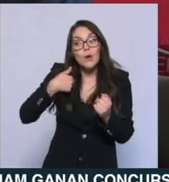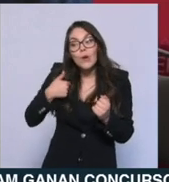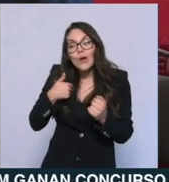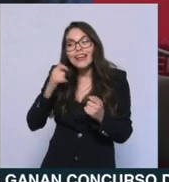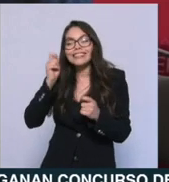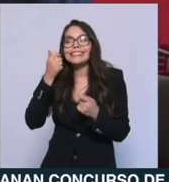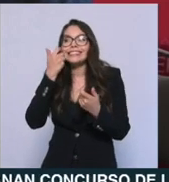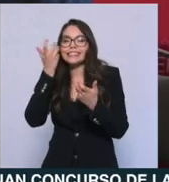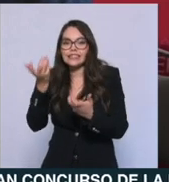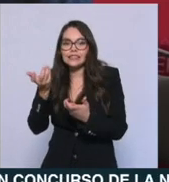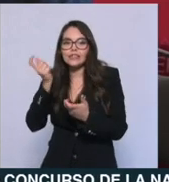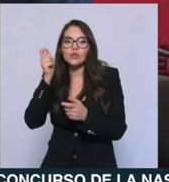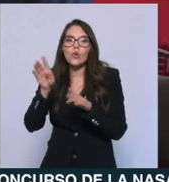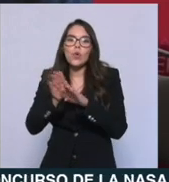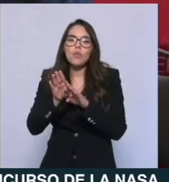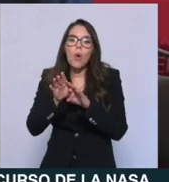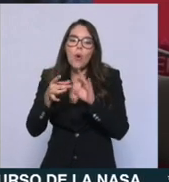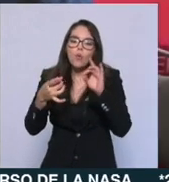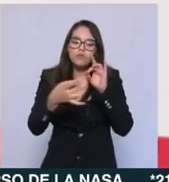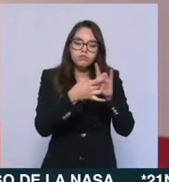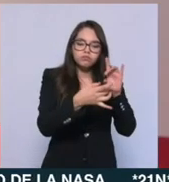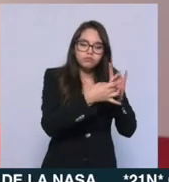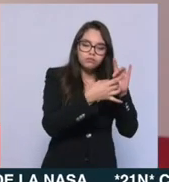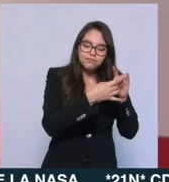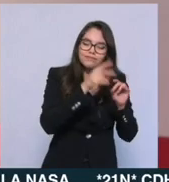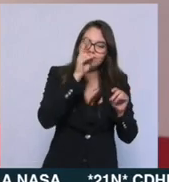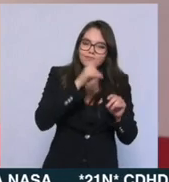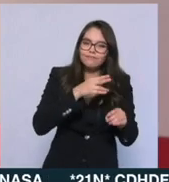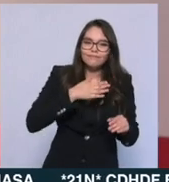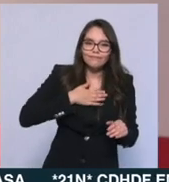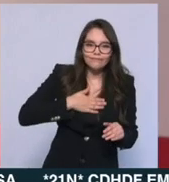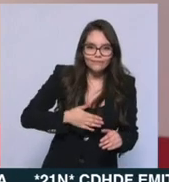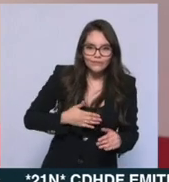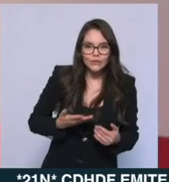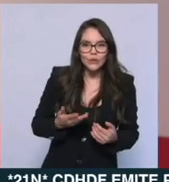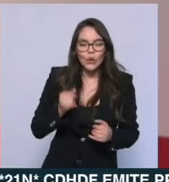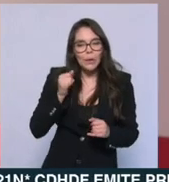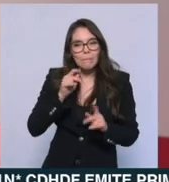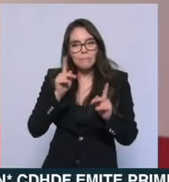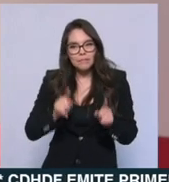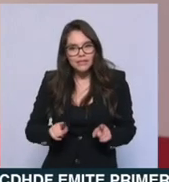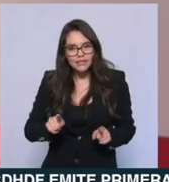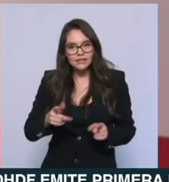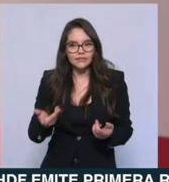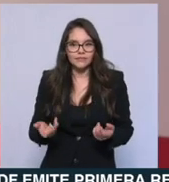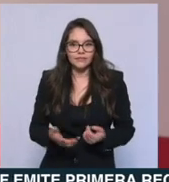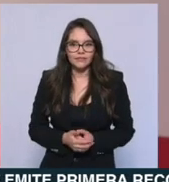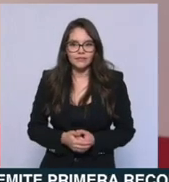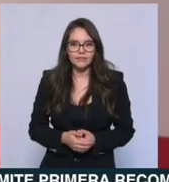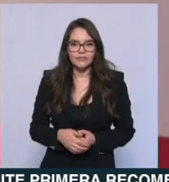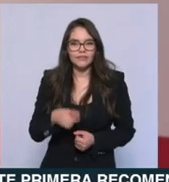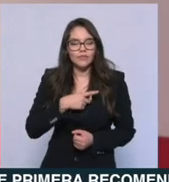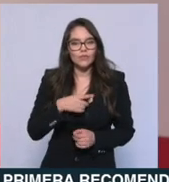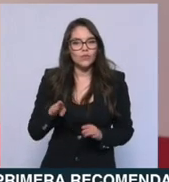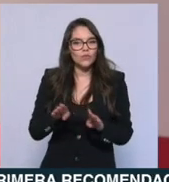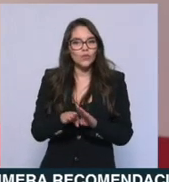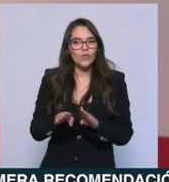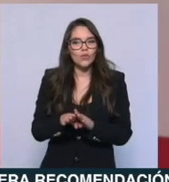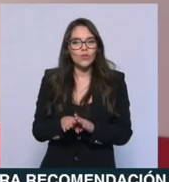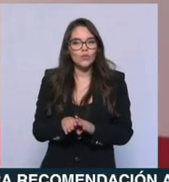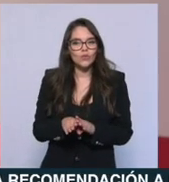gustaría es tener una relación fraternal. Debe ser tratado de forma política, es decir, de